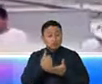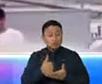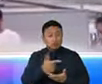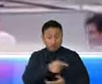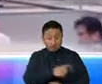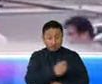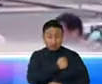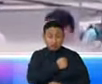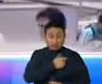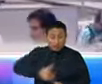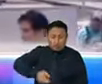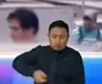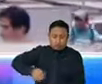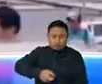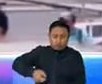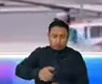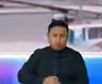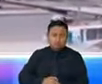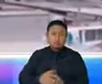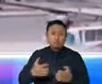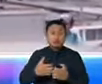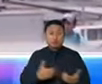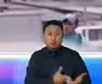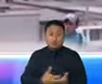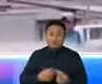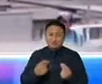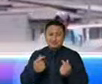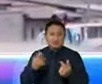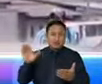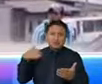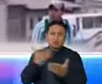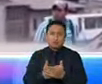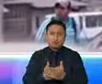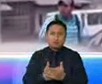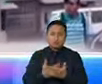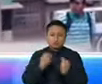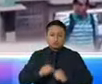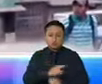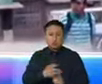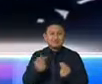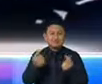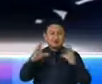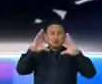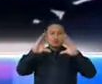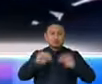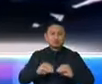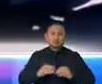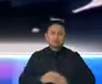extintores y el cuerpo de bomberos que también estuvo de forma inmediata aquí y pudimos controlar esta situación.